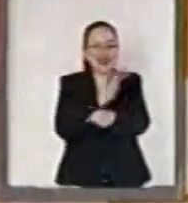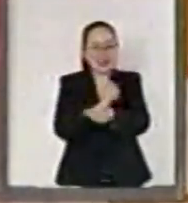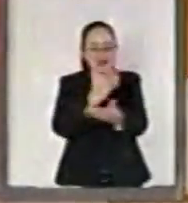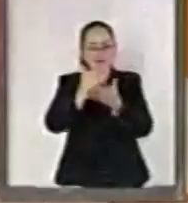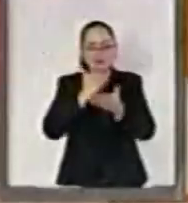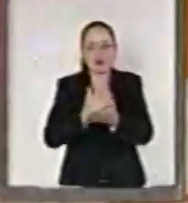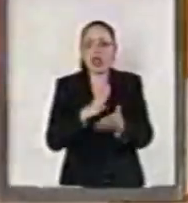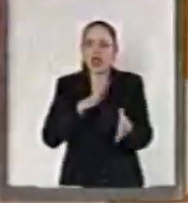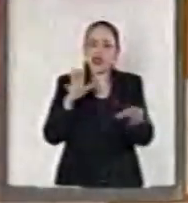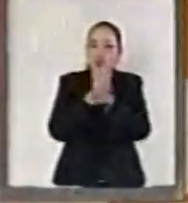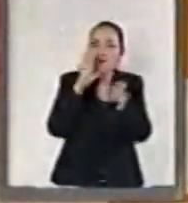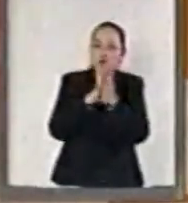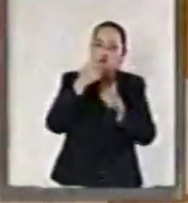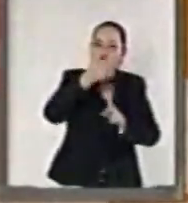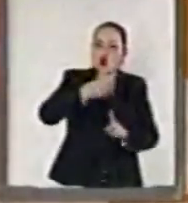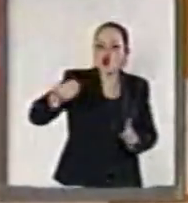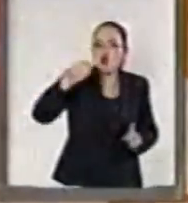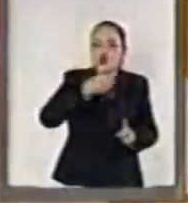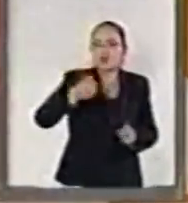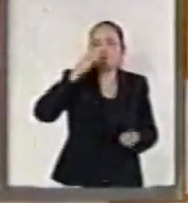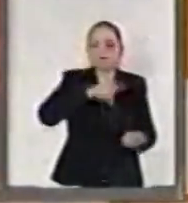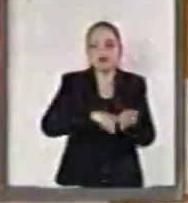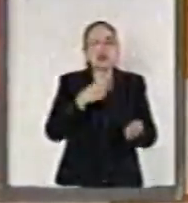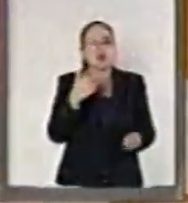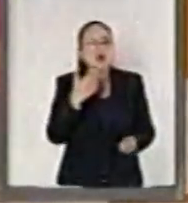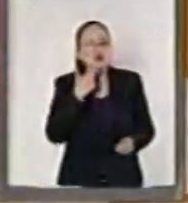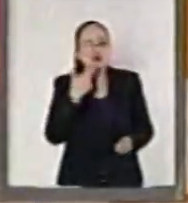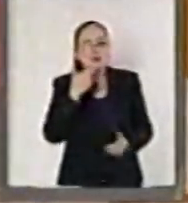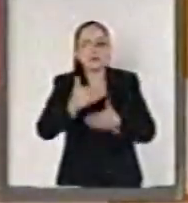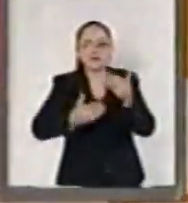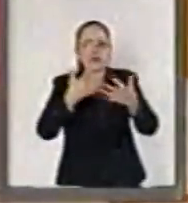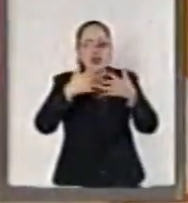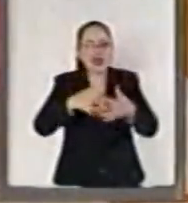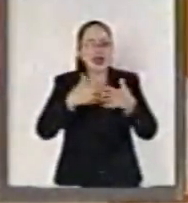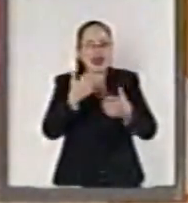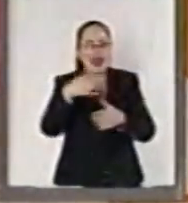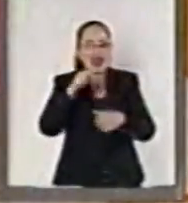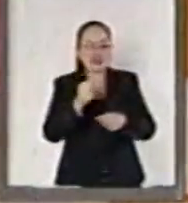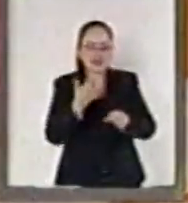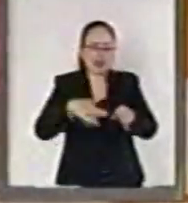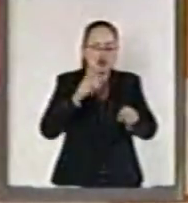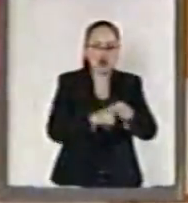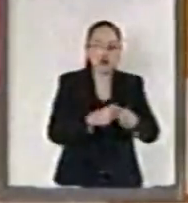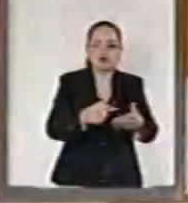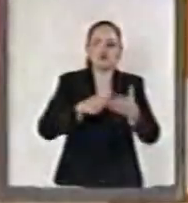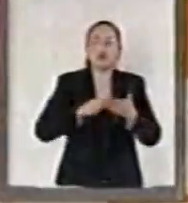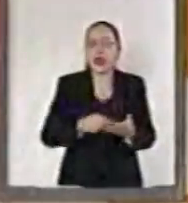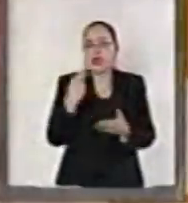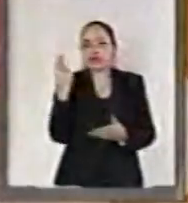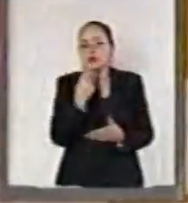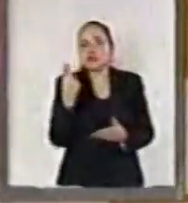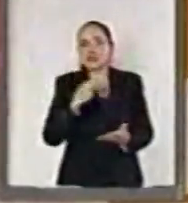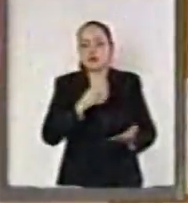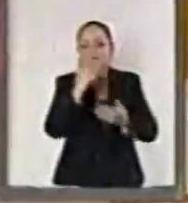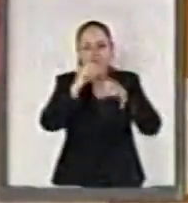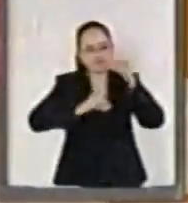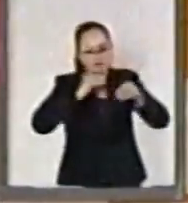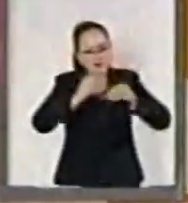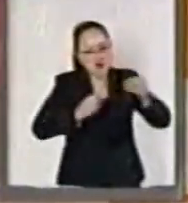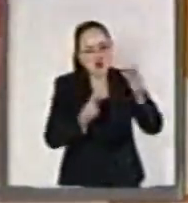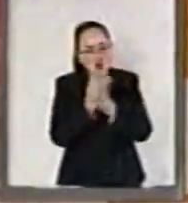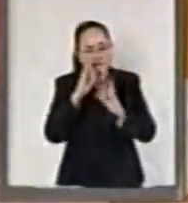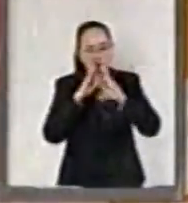un cambio en la organización y en el funcionamiento de la industria del gas natural, que implica la necesidad de diseñar una